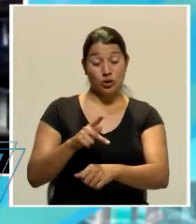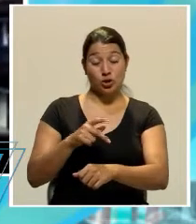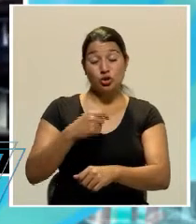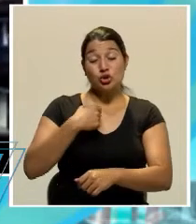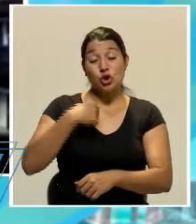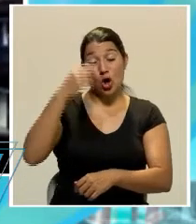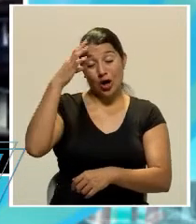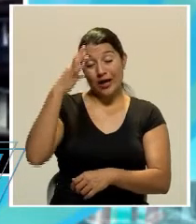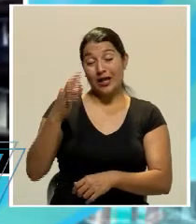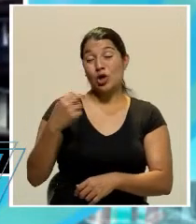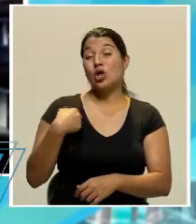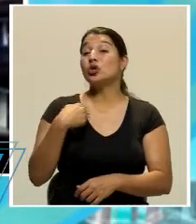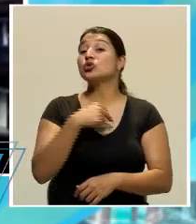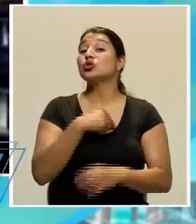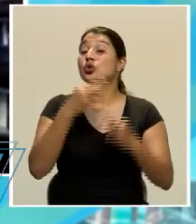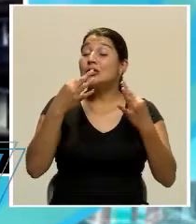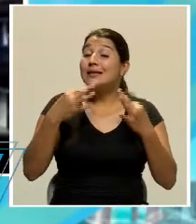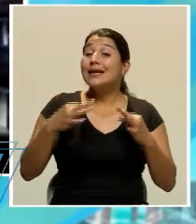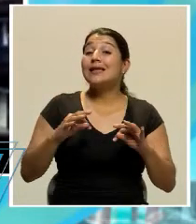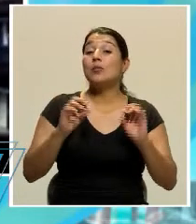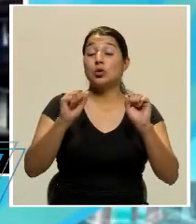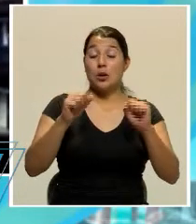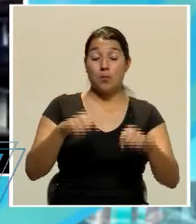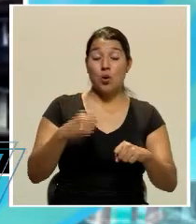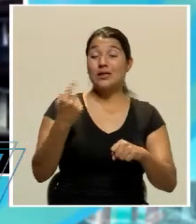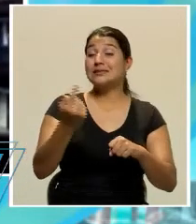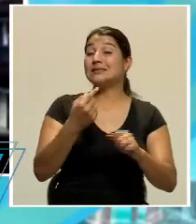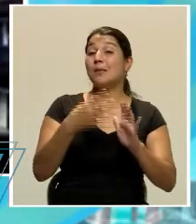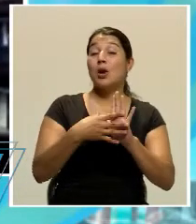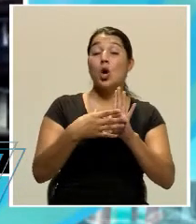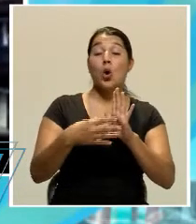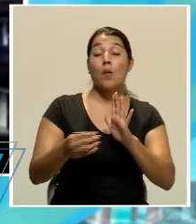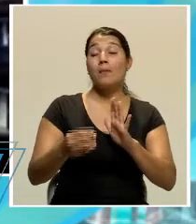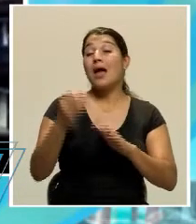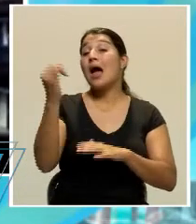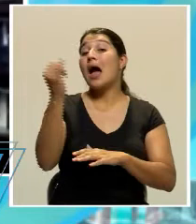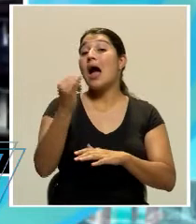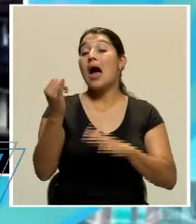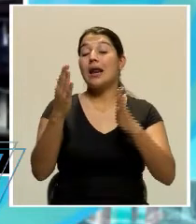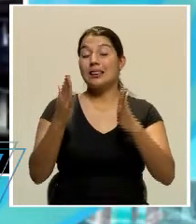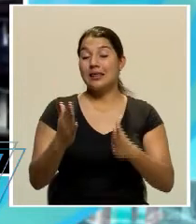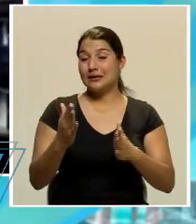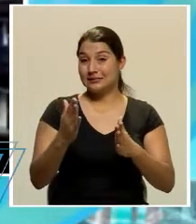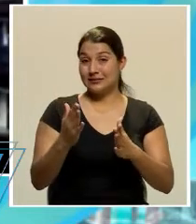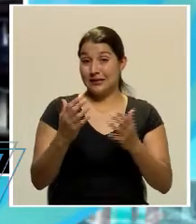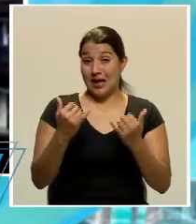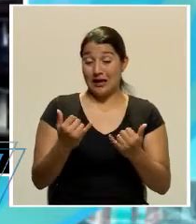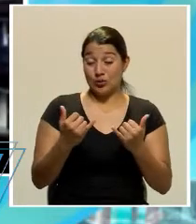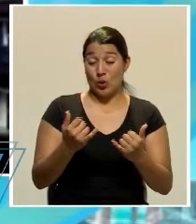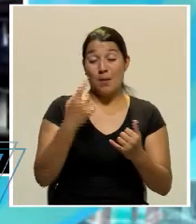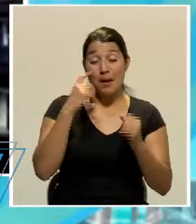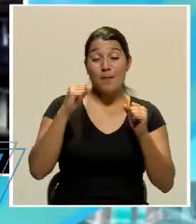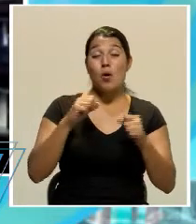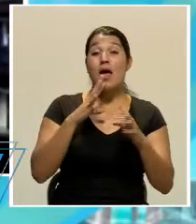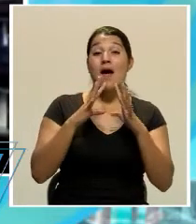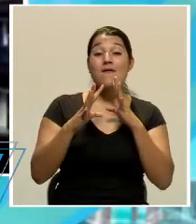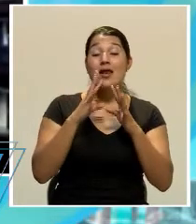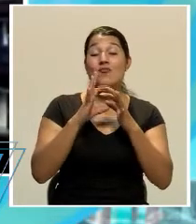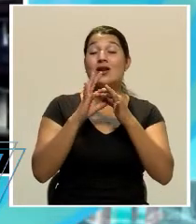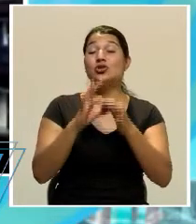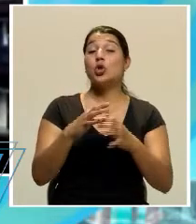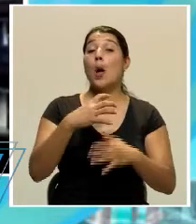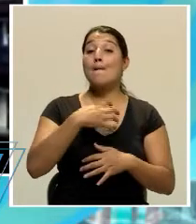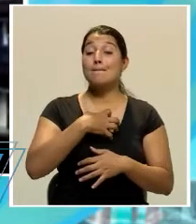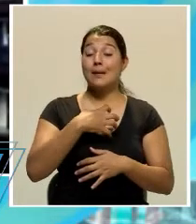hemos tratado de invitar siempre artistas contemporáneos a dialogar con el patrimonio